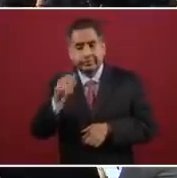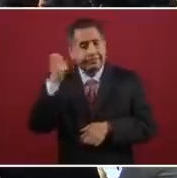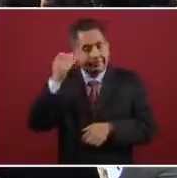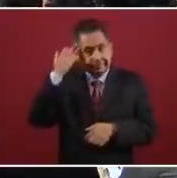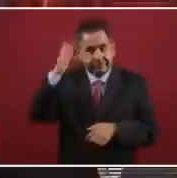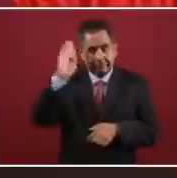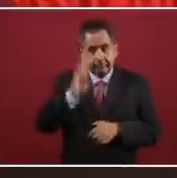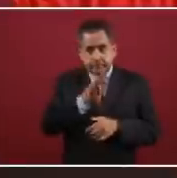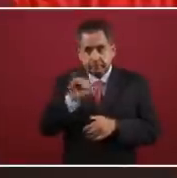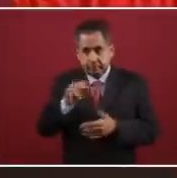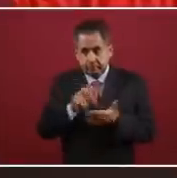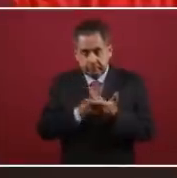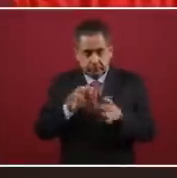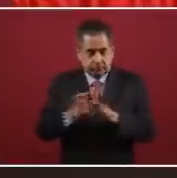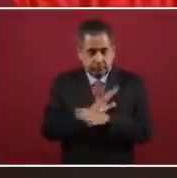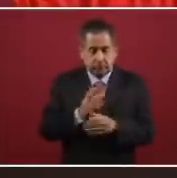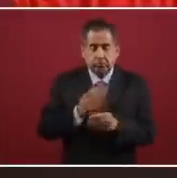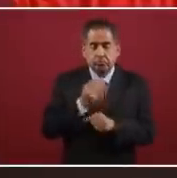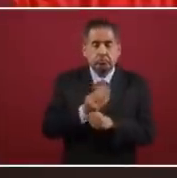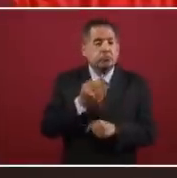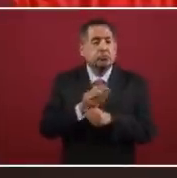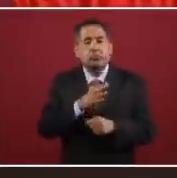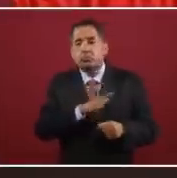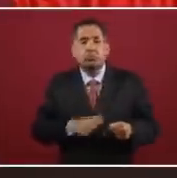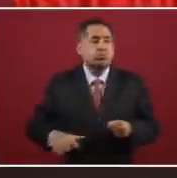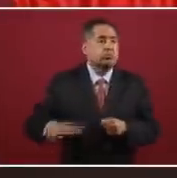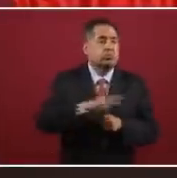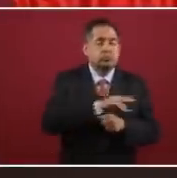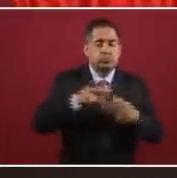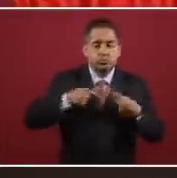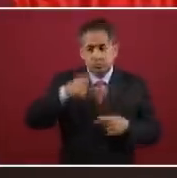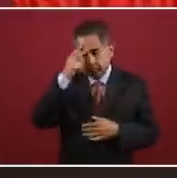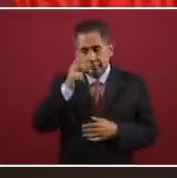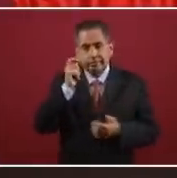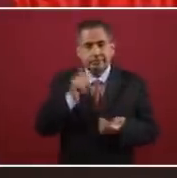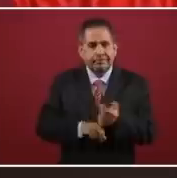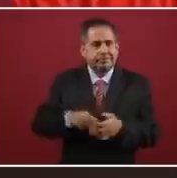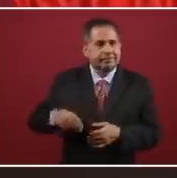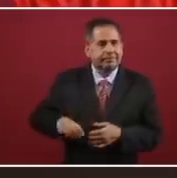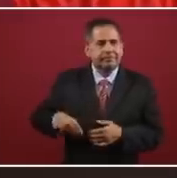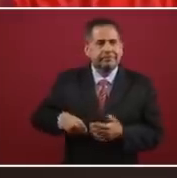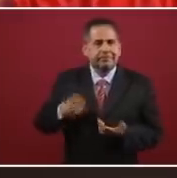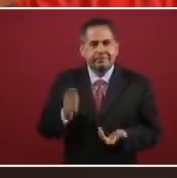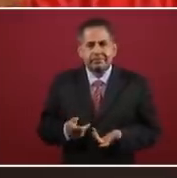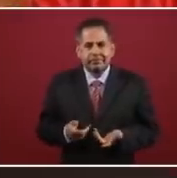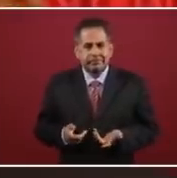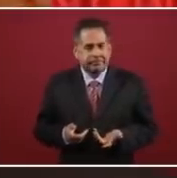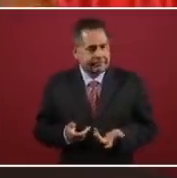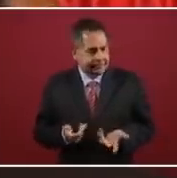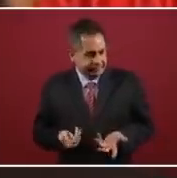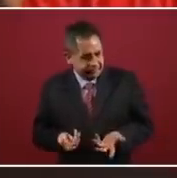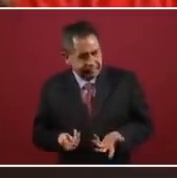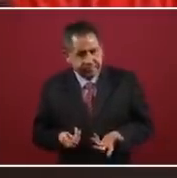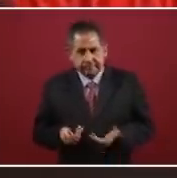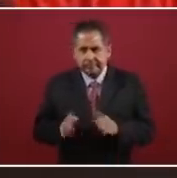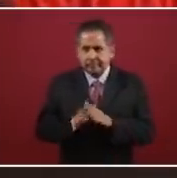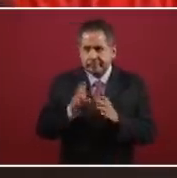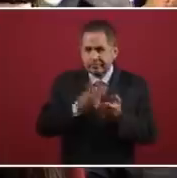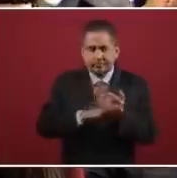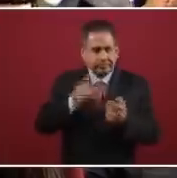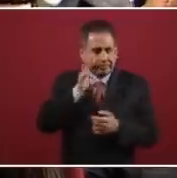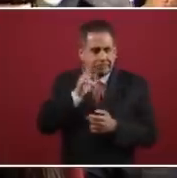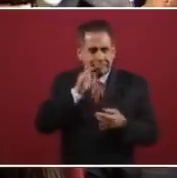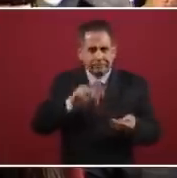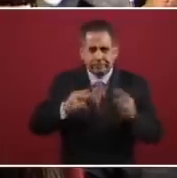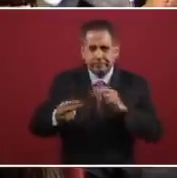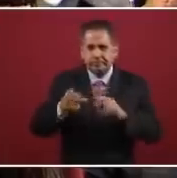época y ahorita todo el pueblo de México es culpable hasta que no compruebe lo